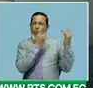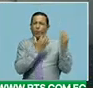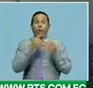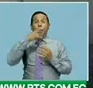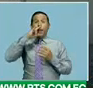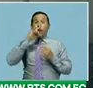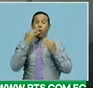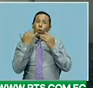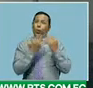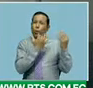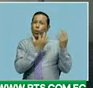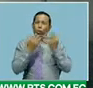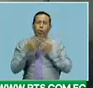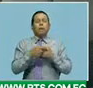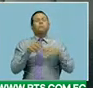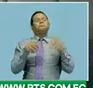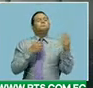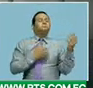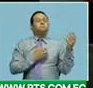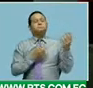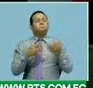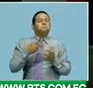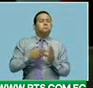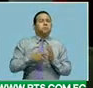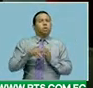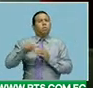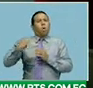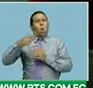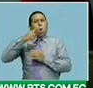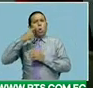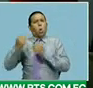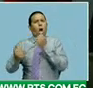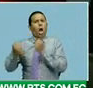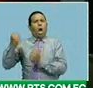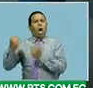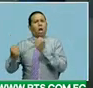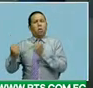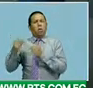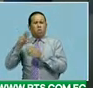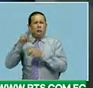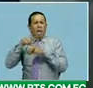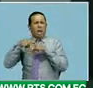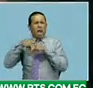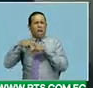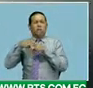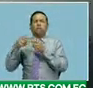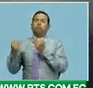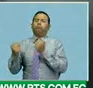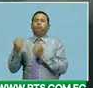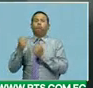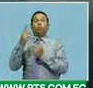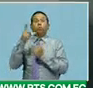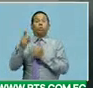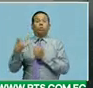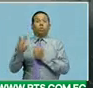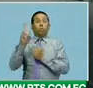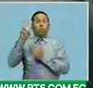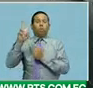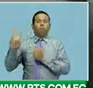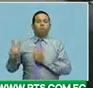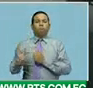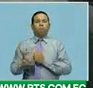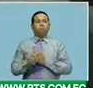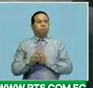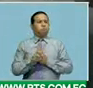ser sorprendidos por una balacera. Habría llegado un vehículo tipo taxi, en la puerta habrían bajado dos personas y procedieron a realizar